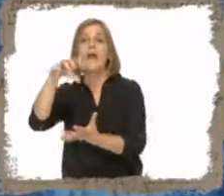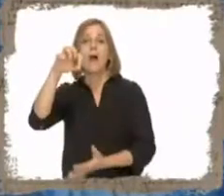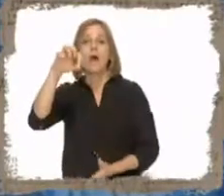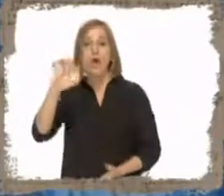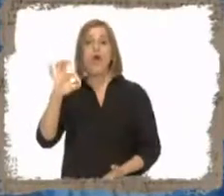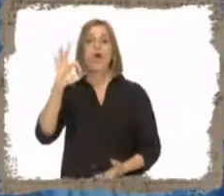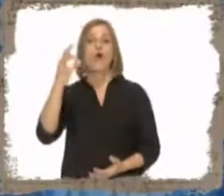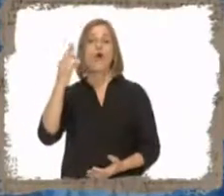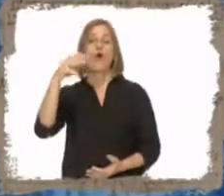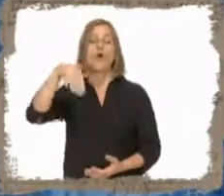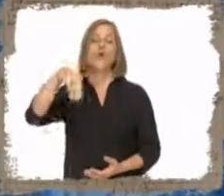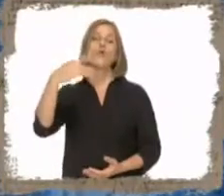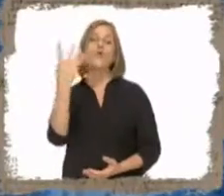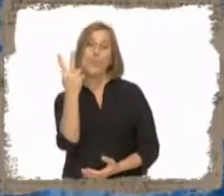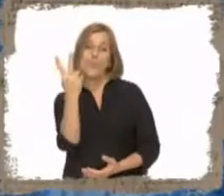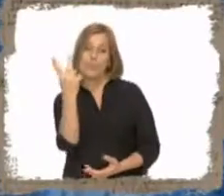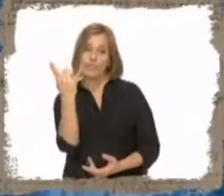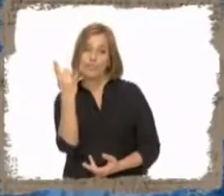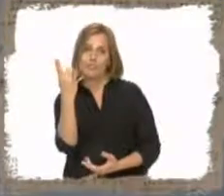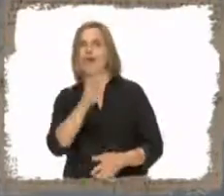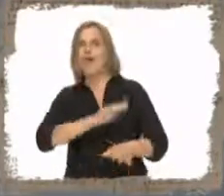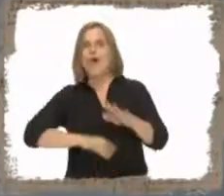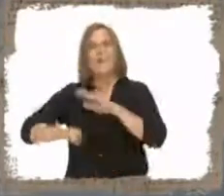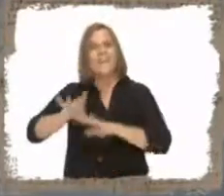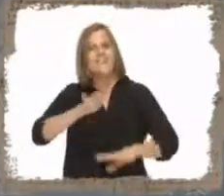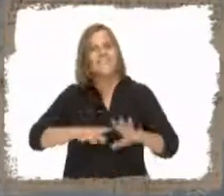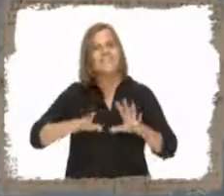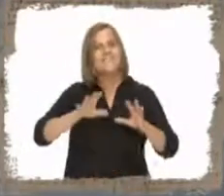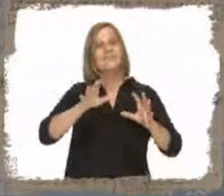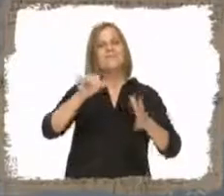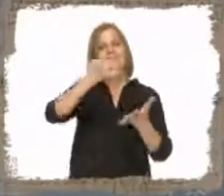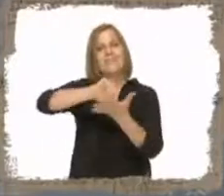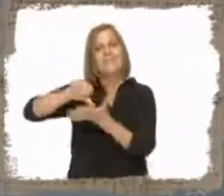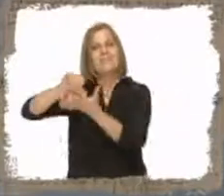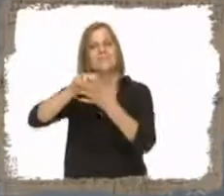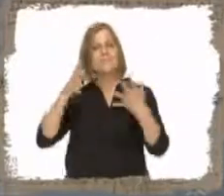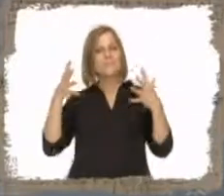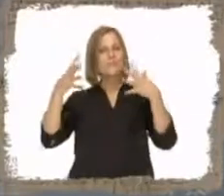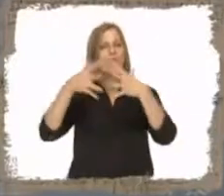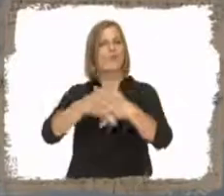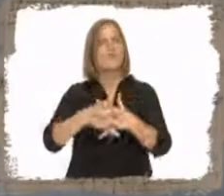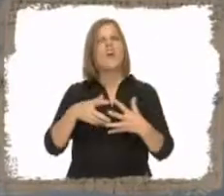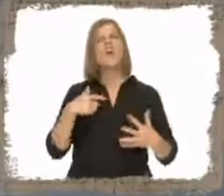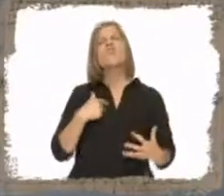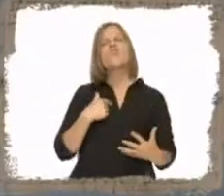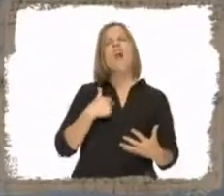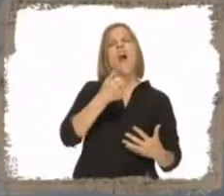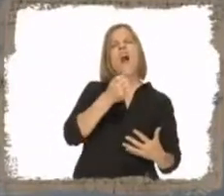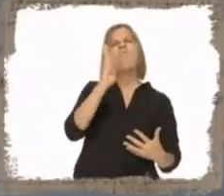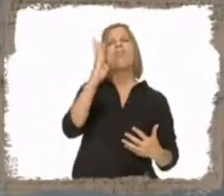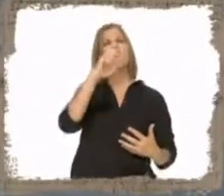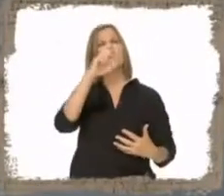ONU, Organización de las Naciones Unidas. O sea que yo sería una